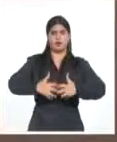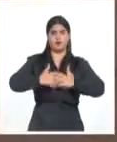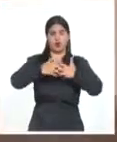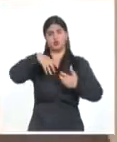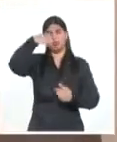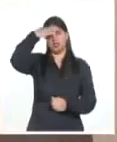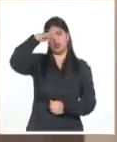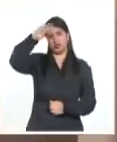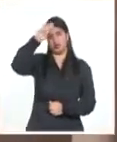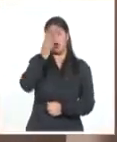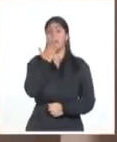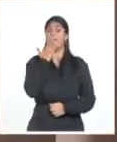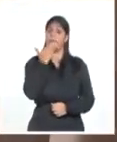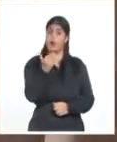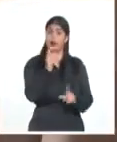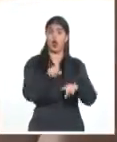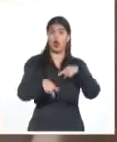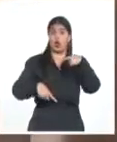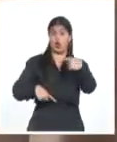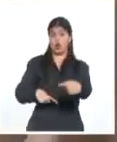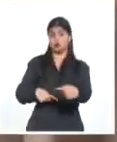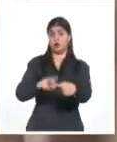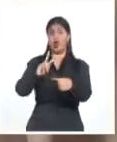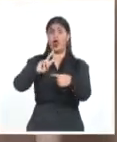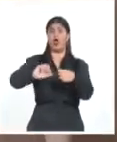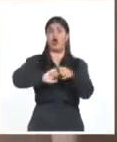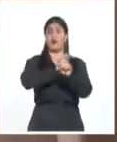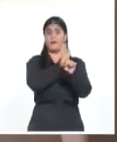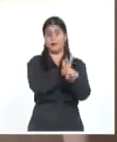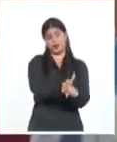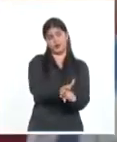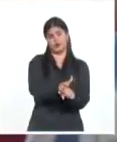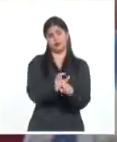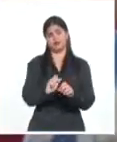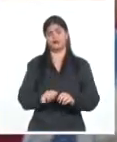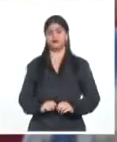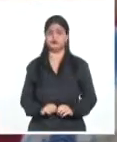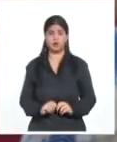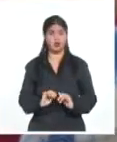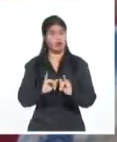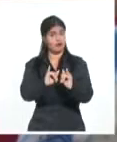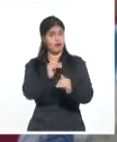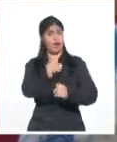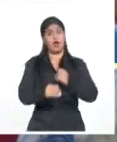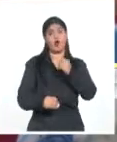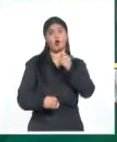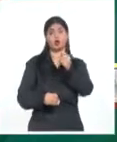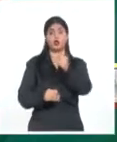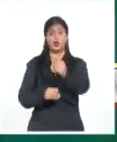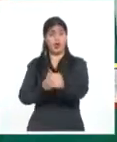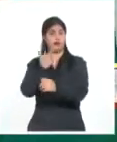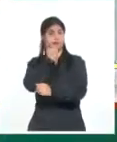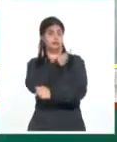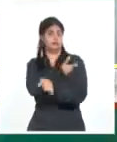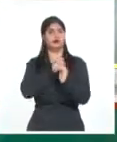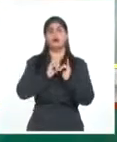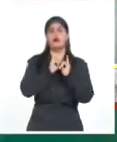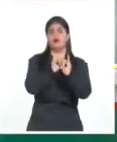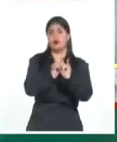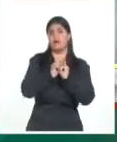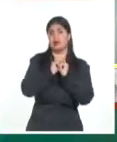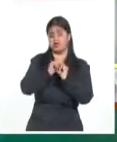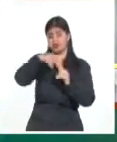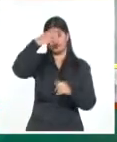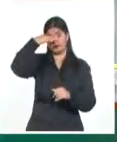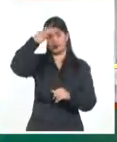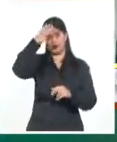SARS-CoV-2. Los resultados del ensayo clínico avalaron la continuidad del desarrollo del fármaco. Tras el estudio poblacional en Cuba, los científicos